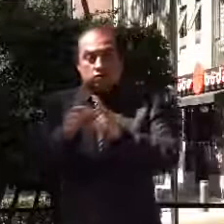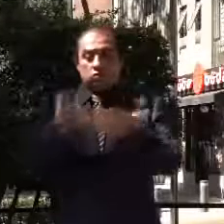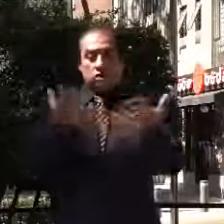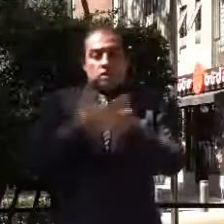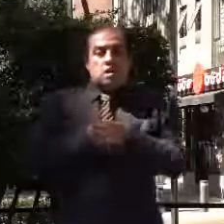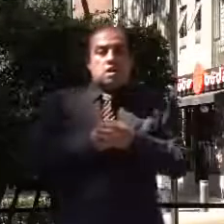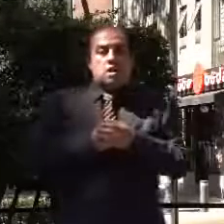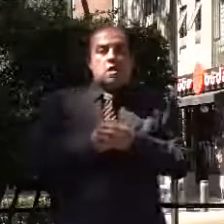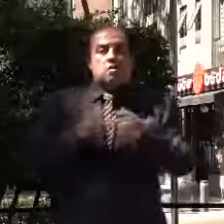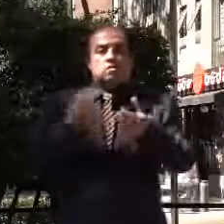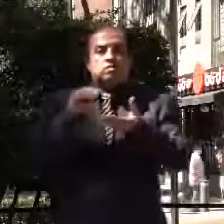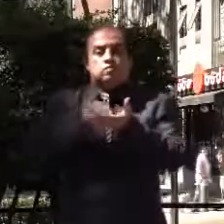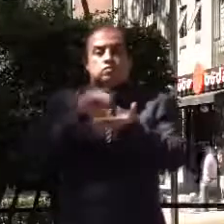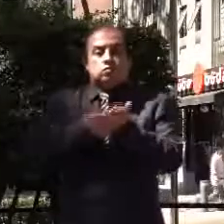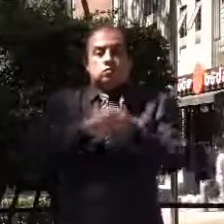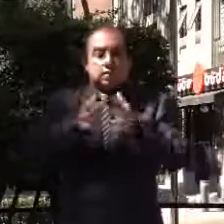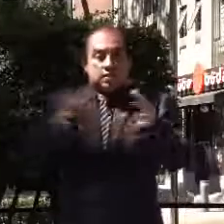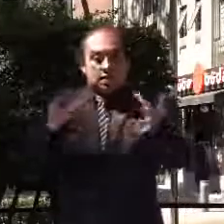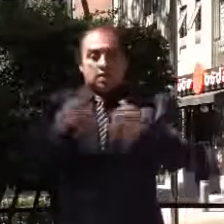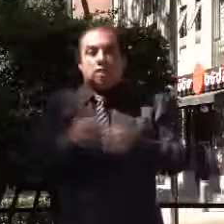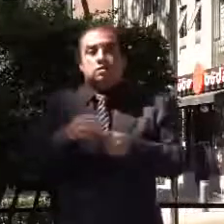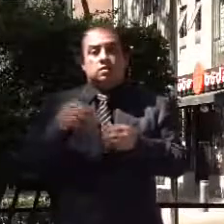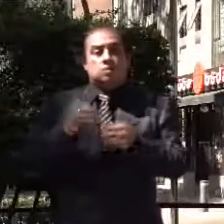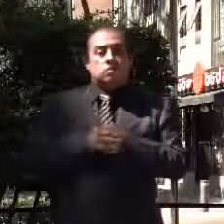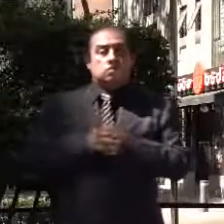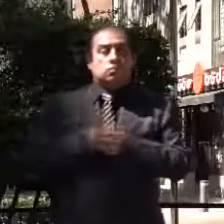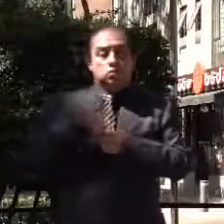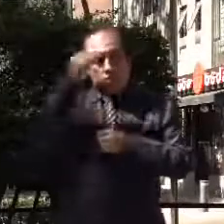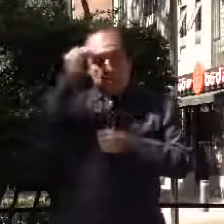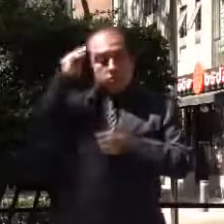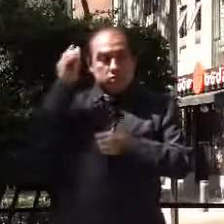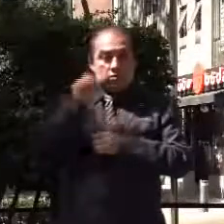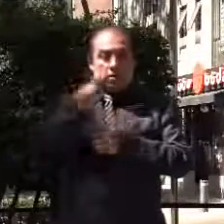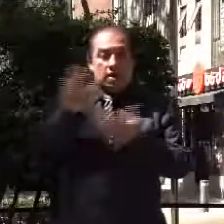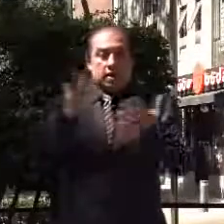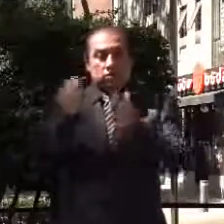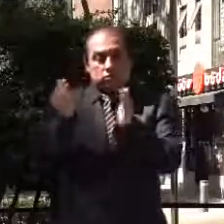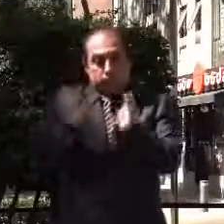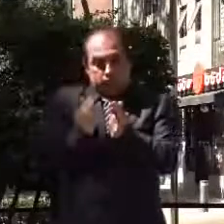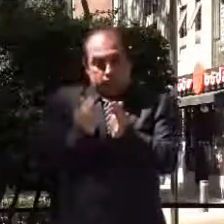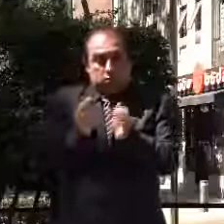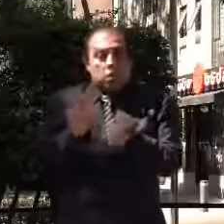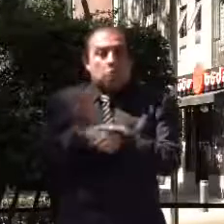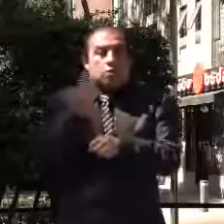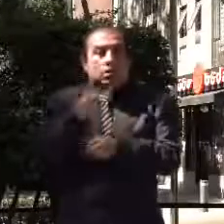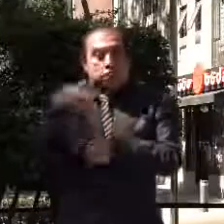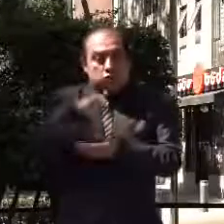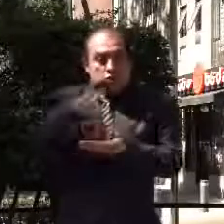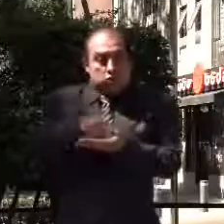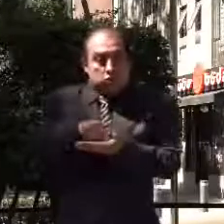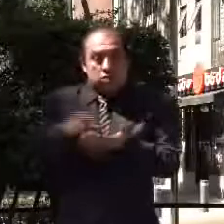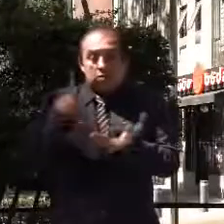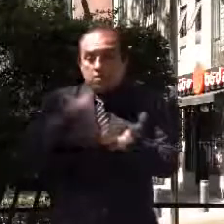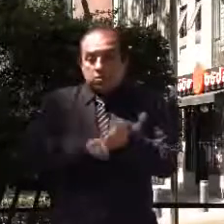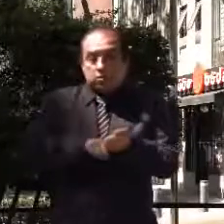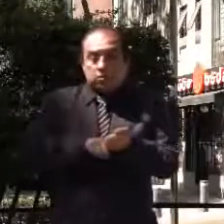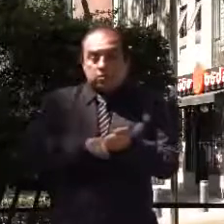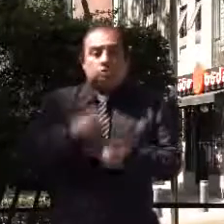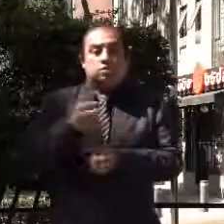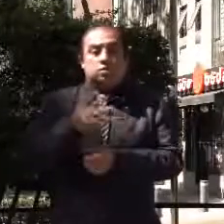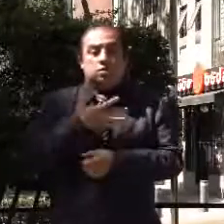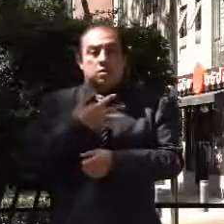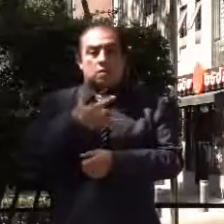las grandes fiestas, que hay que hacerlos pequeños, porque en estos lugares particularmente es donde